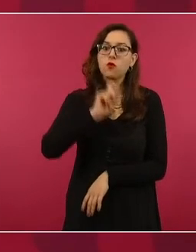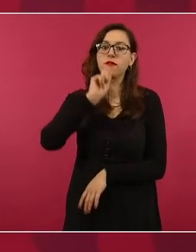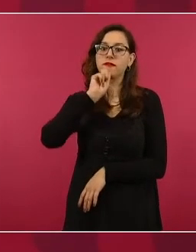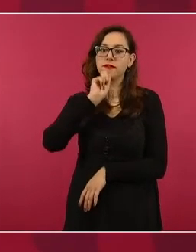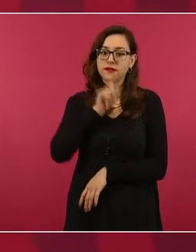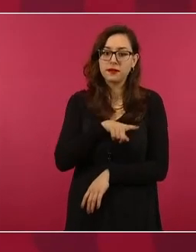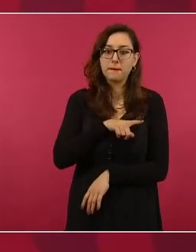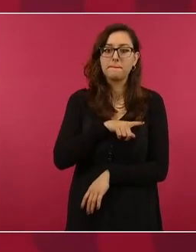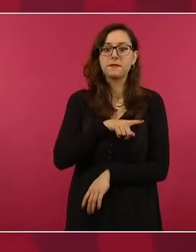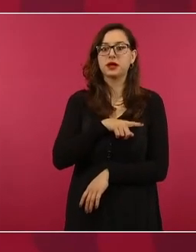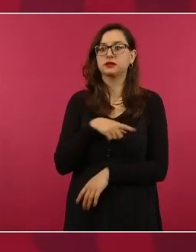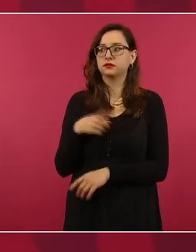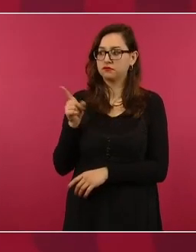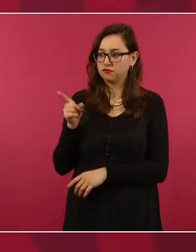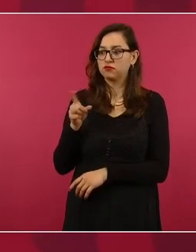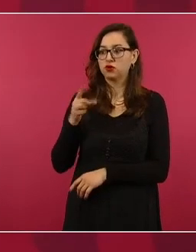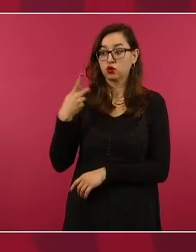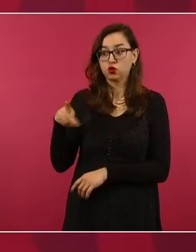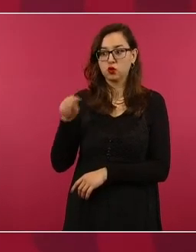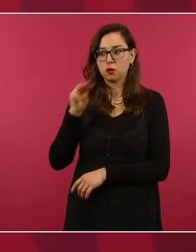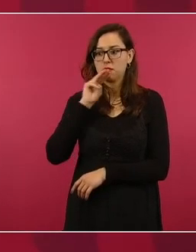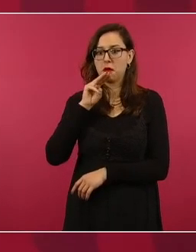en Sonora,